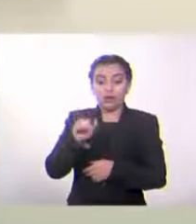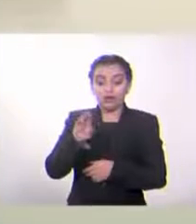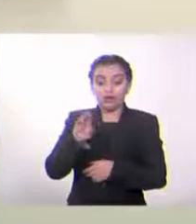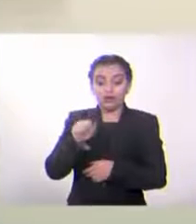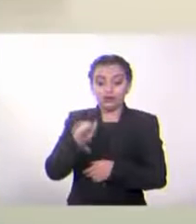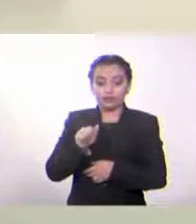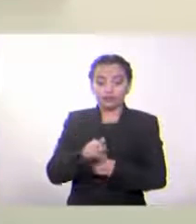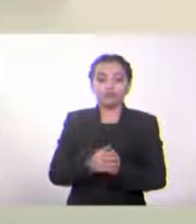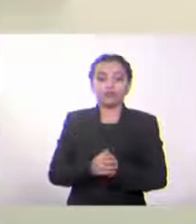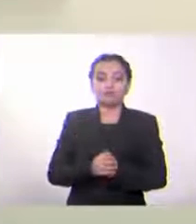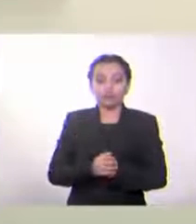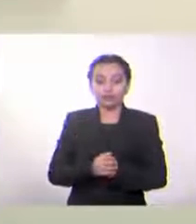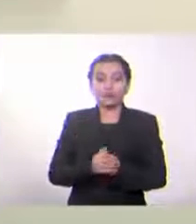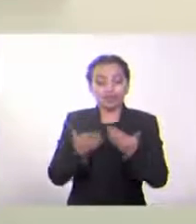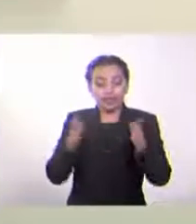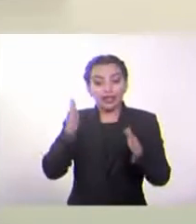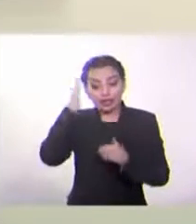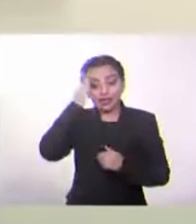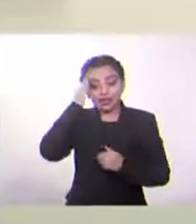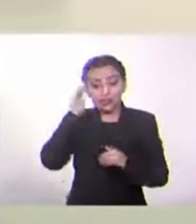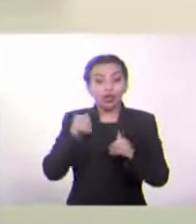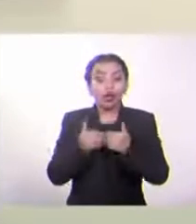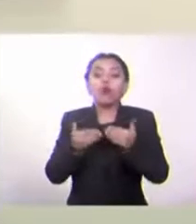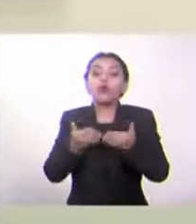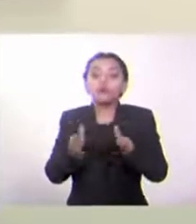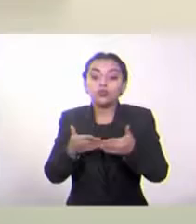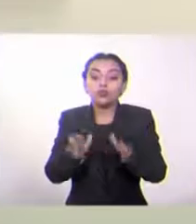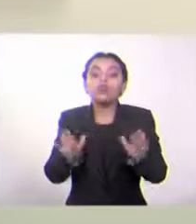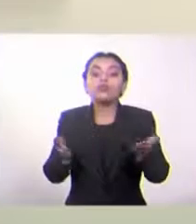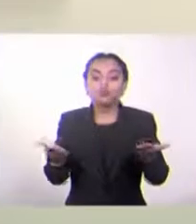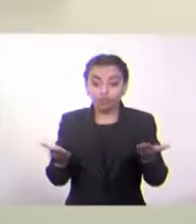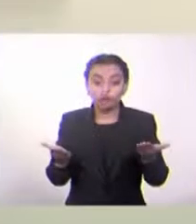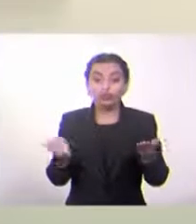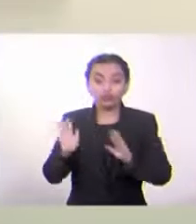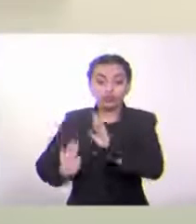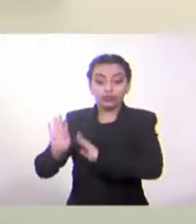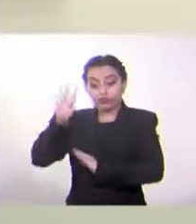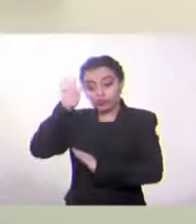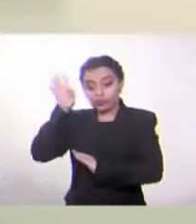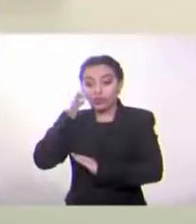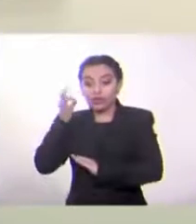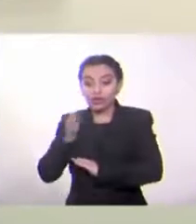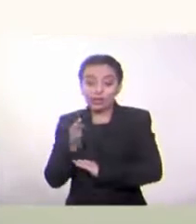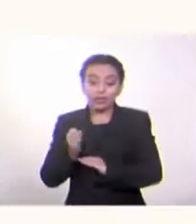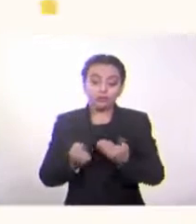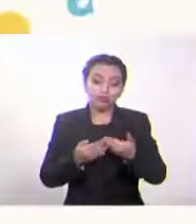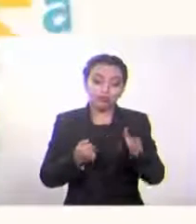leyenda. Así que nos vemos en la próxima clase de lenguaje y literatura. Hasta pronto.